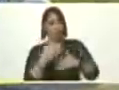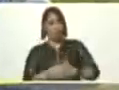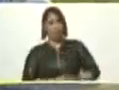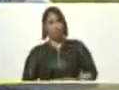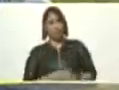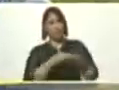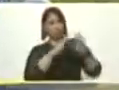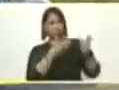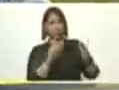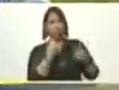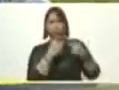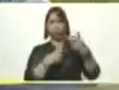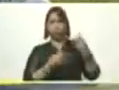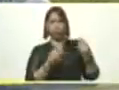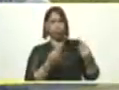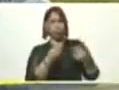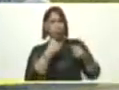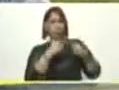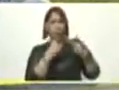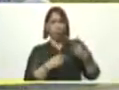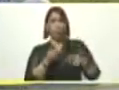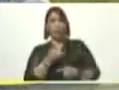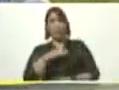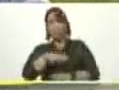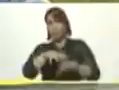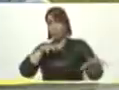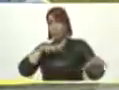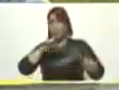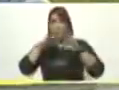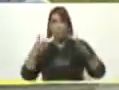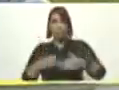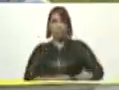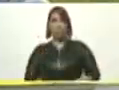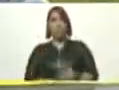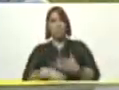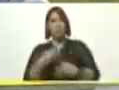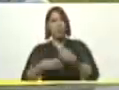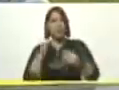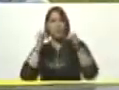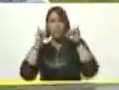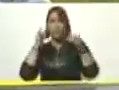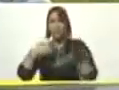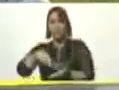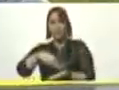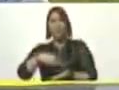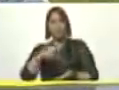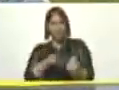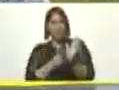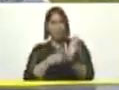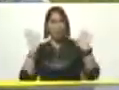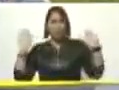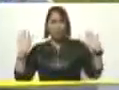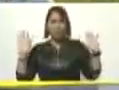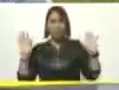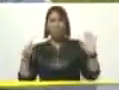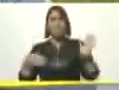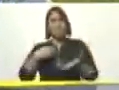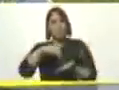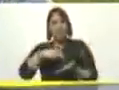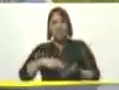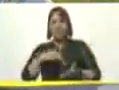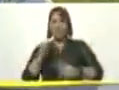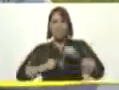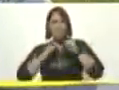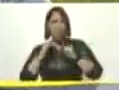y hacía muchas cosas ahí en el polígono también Bueno hay que llenar el poliedro vamos a hacer un gran festival de la salsa ahora Salsa Brava salsa